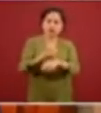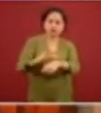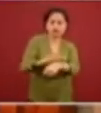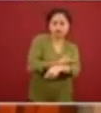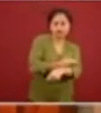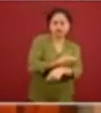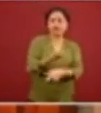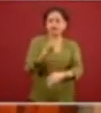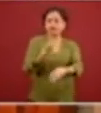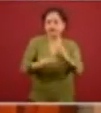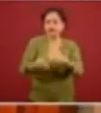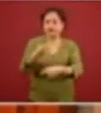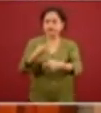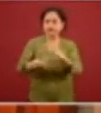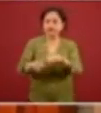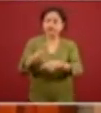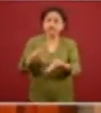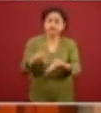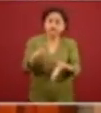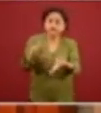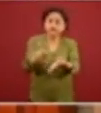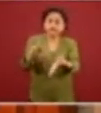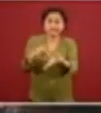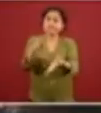de manera frecuente y constante.